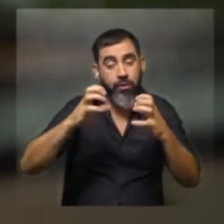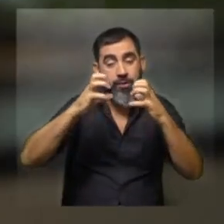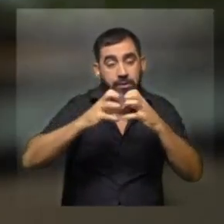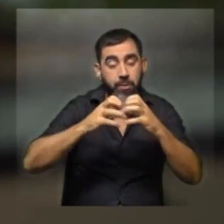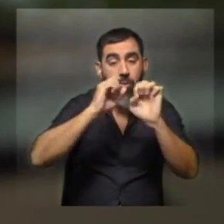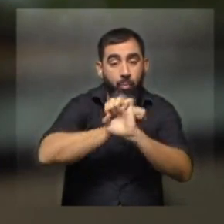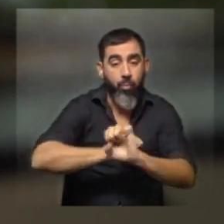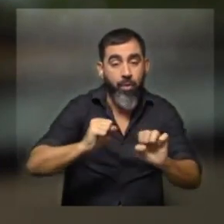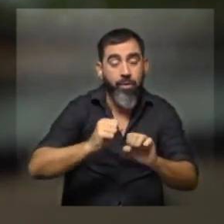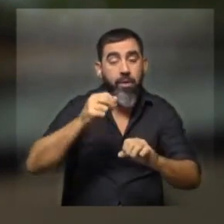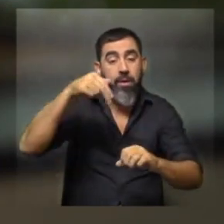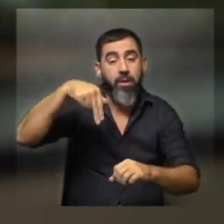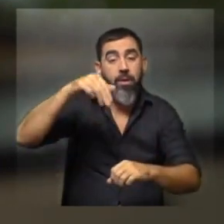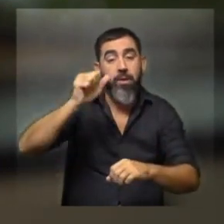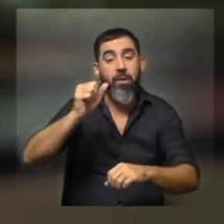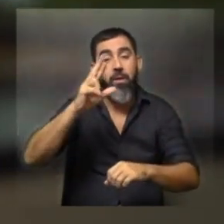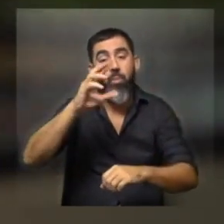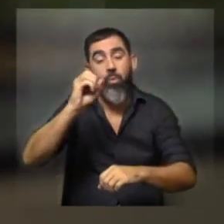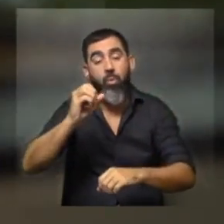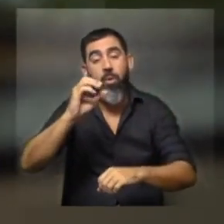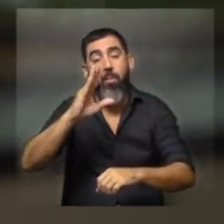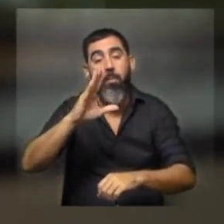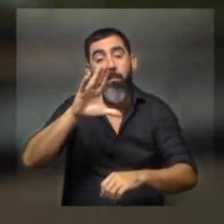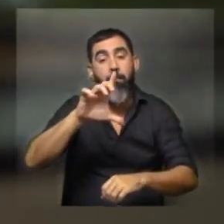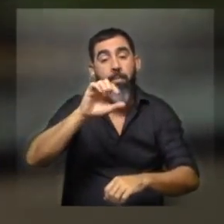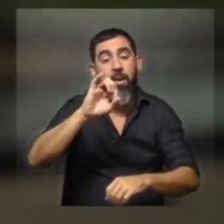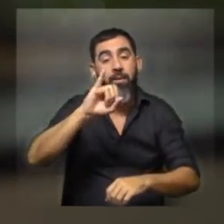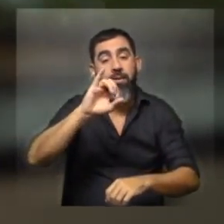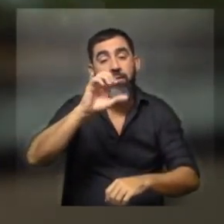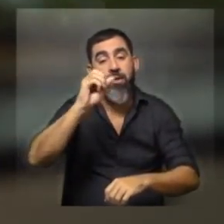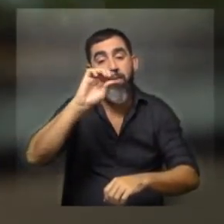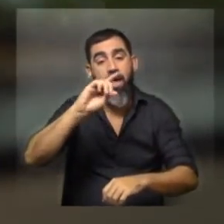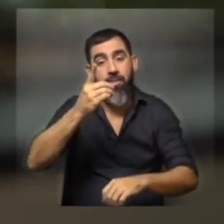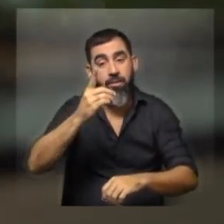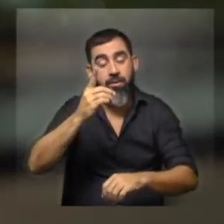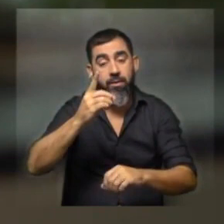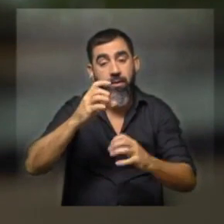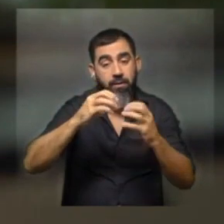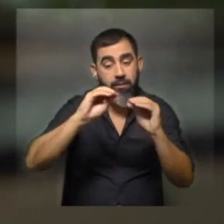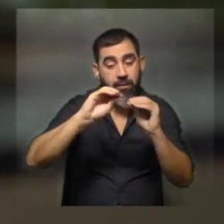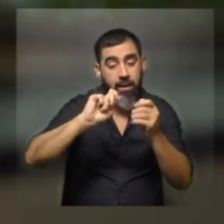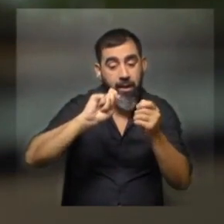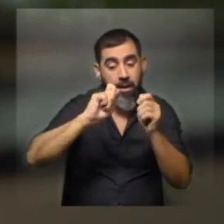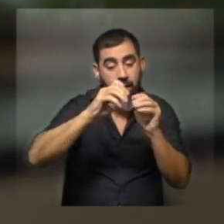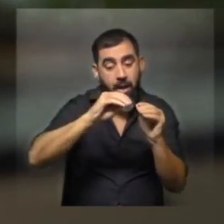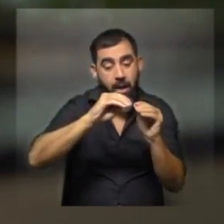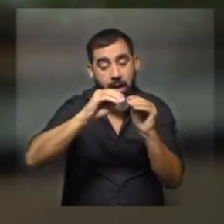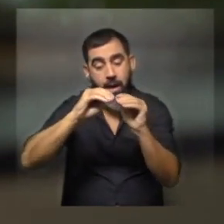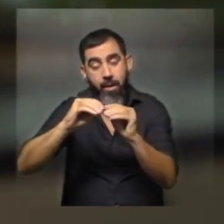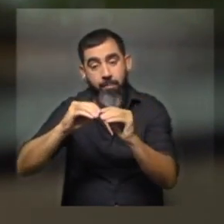posibilidad, que se llama neuroplasticidad, de ir corriendo el área de donde está ubicada el